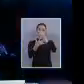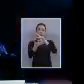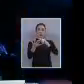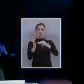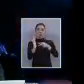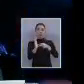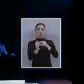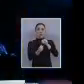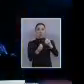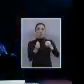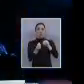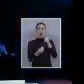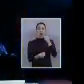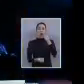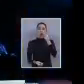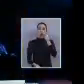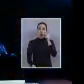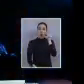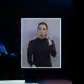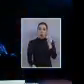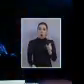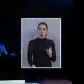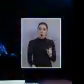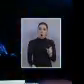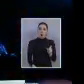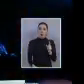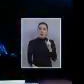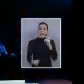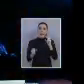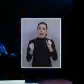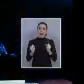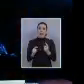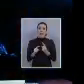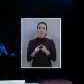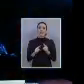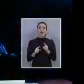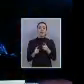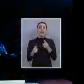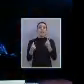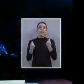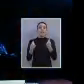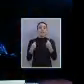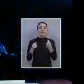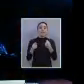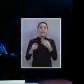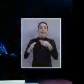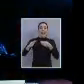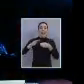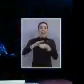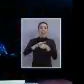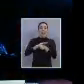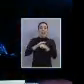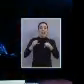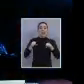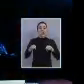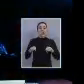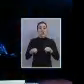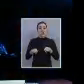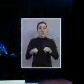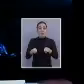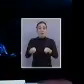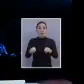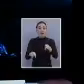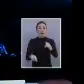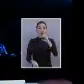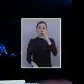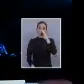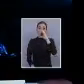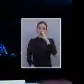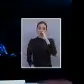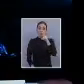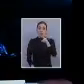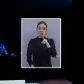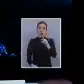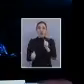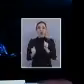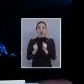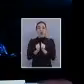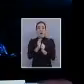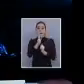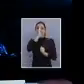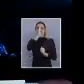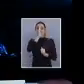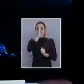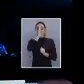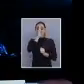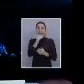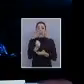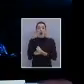Se vio involucrado un hombre con capacidades diferentes luego de que intentara entrar a un supermercado, esto es la ciudad de Concepción, junto a su